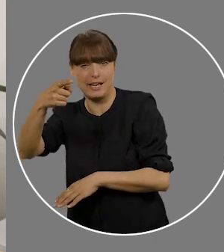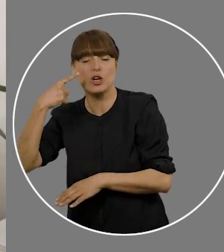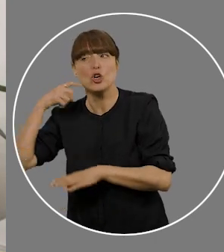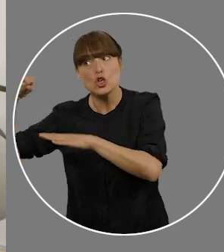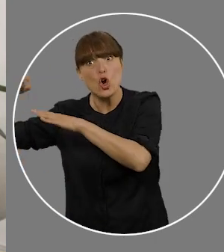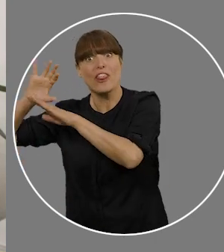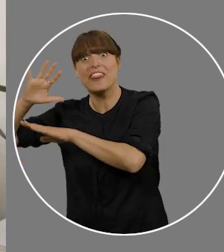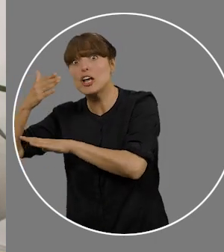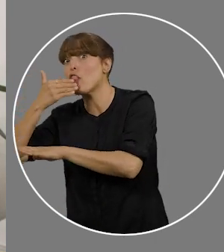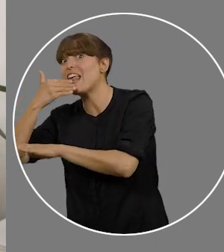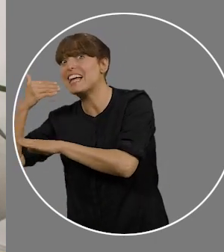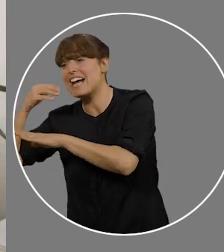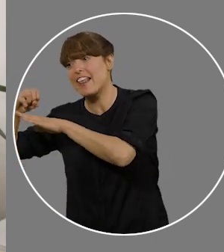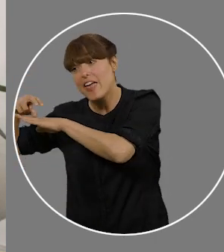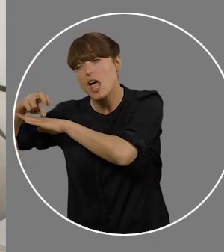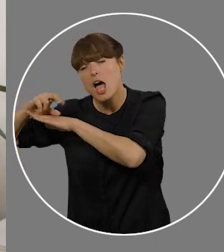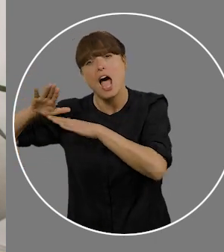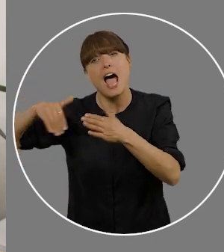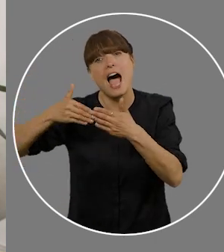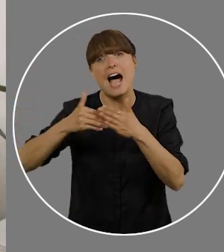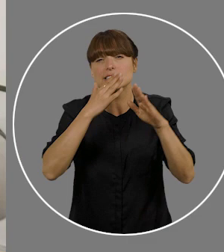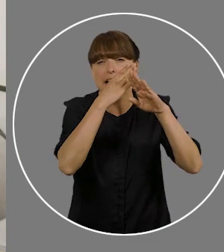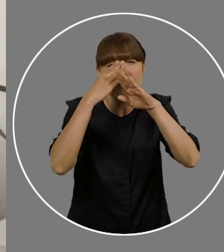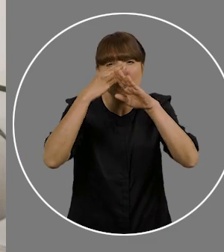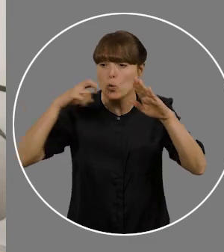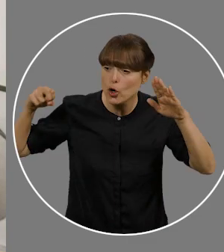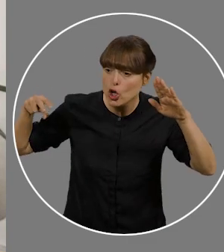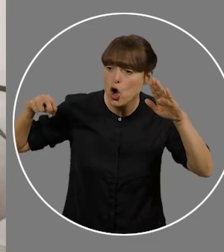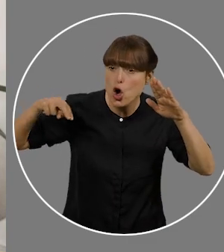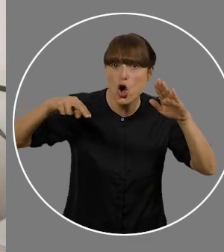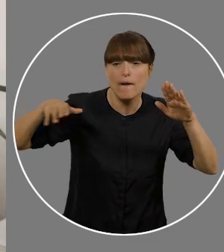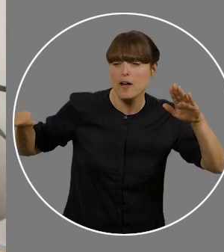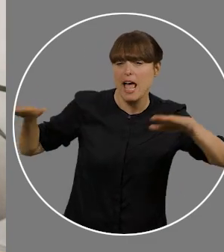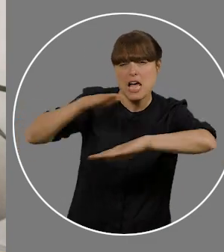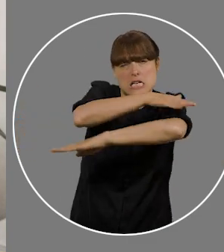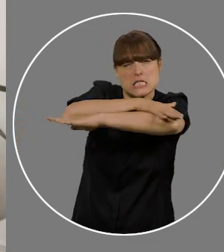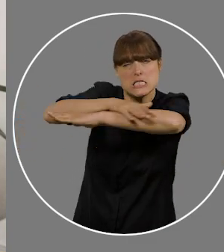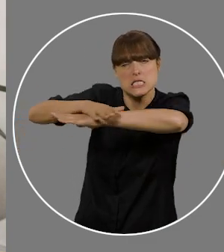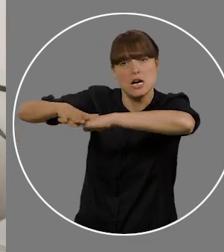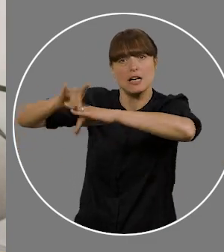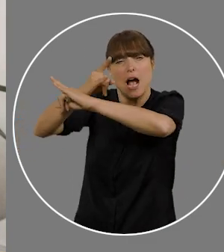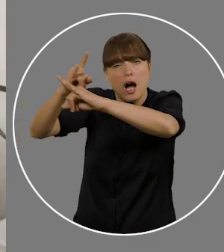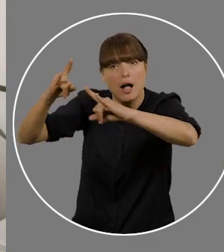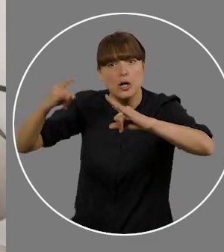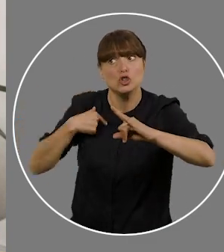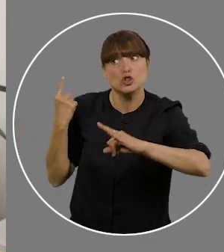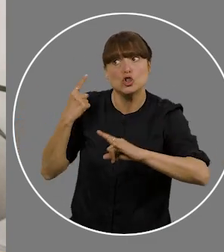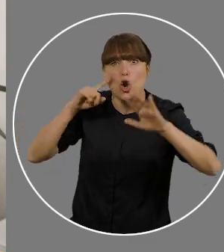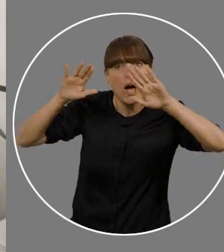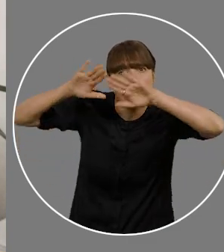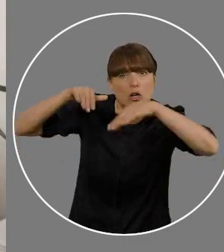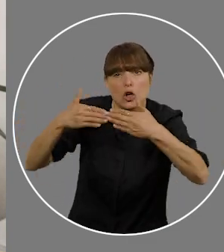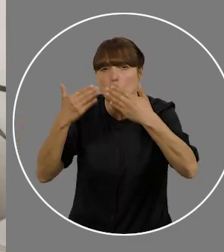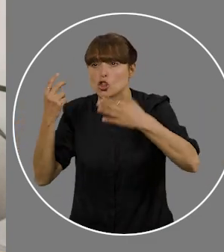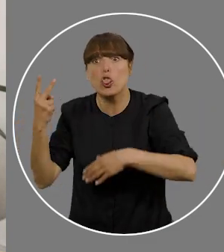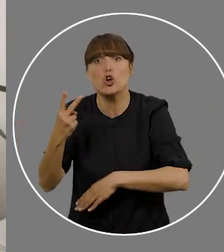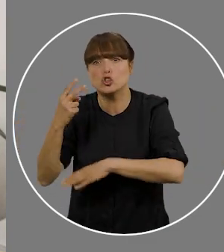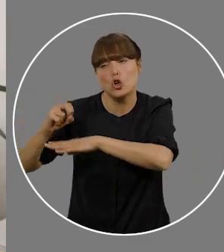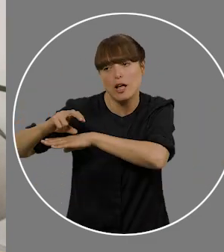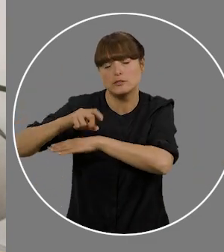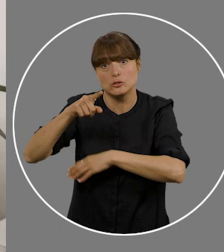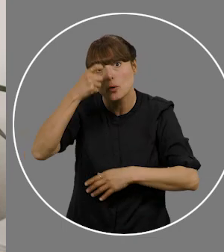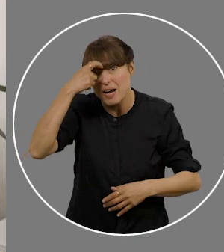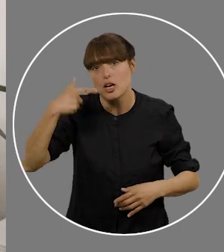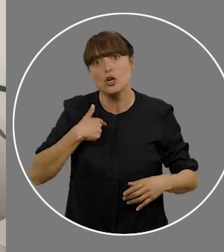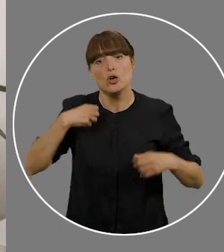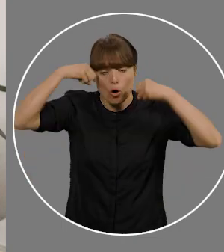7, con todos los garroferos y con el aire, me creía que me estaban haciendo así y pasé mucho miedo. Yo sudaba en enero.